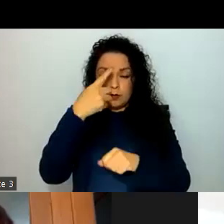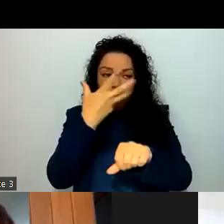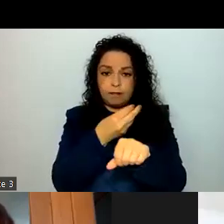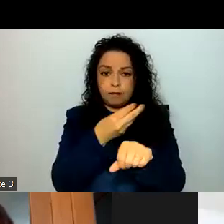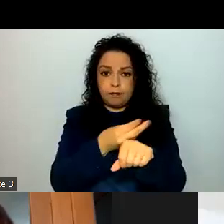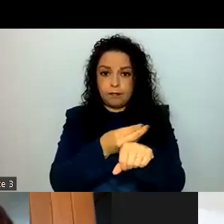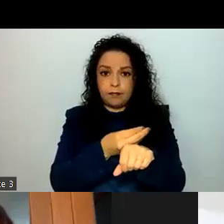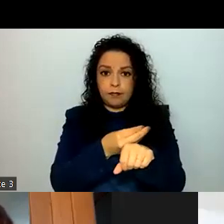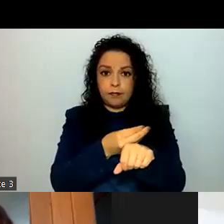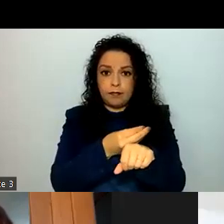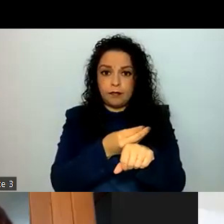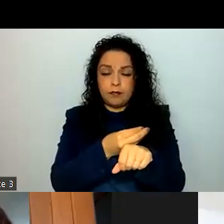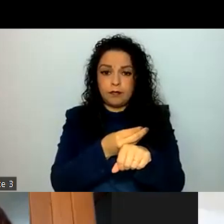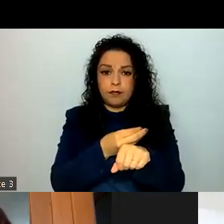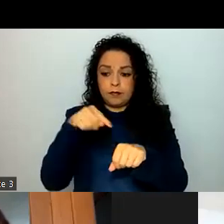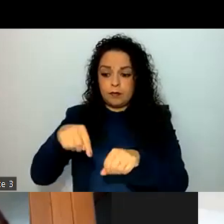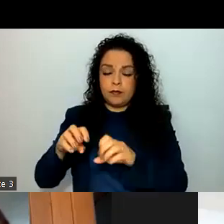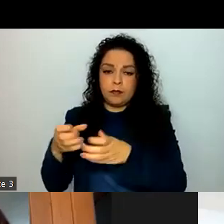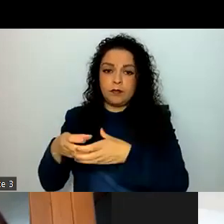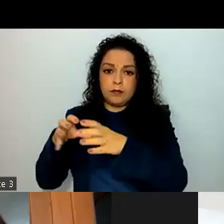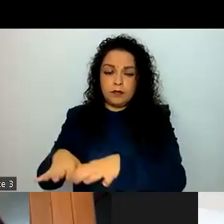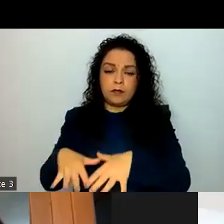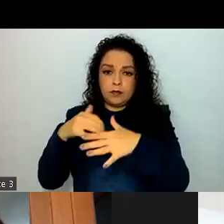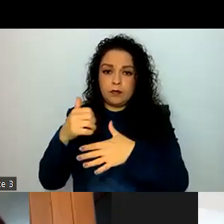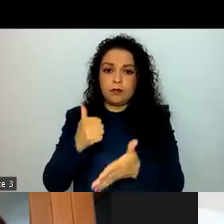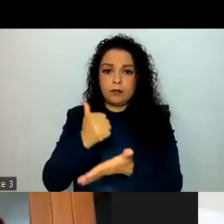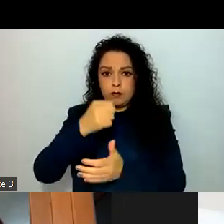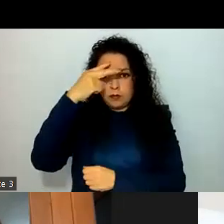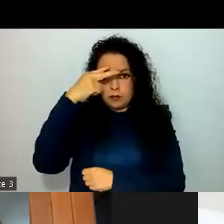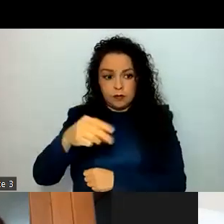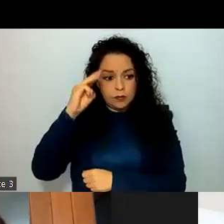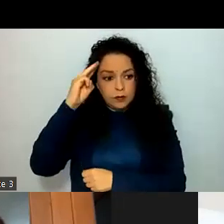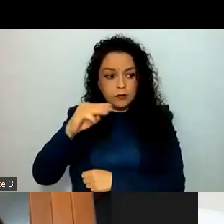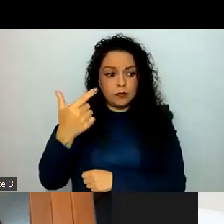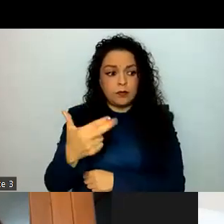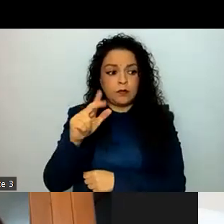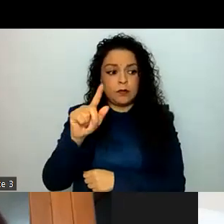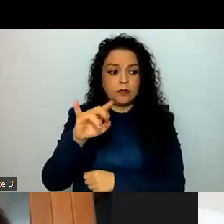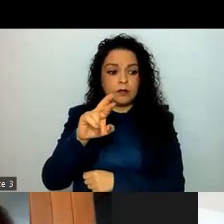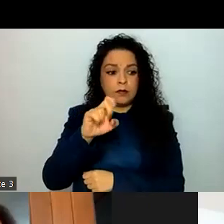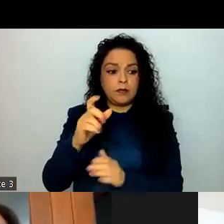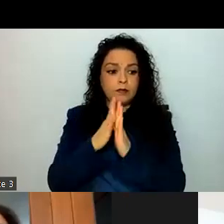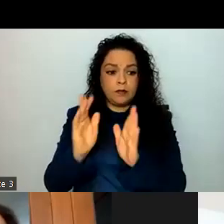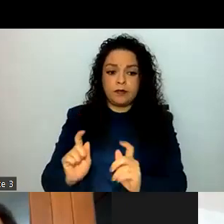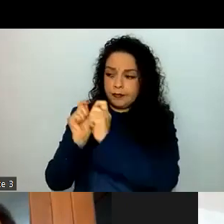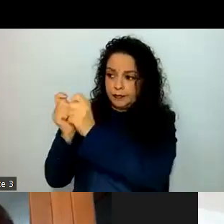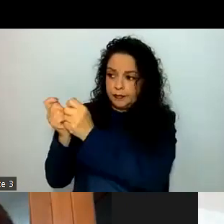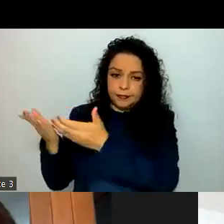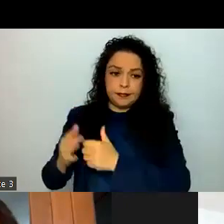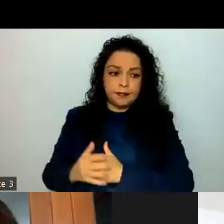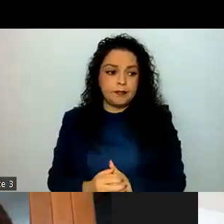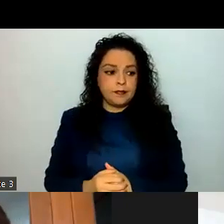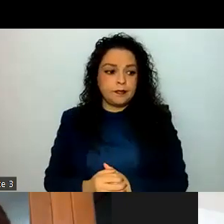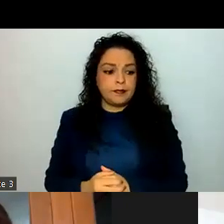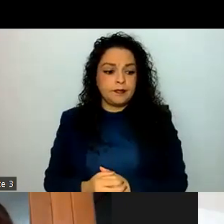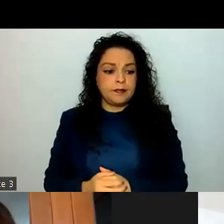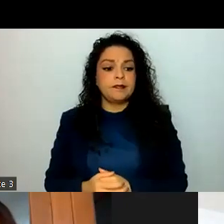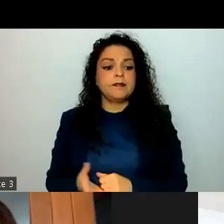del Congreso de la Ciudad de México. Maestro Gutiérrez Cabañas, es tan amable. Sí, con la venia